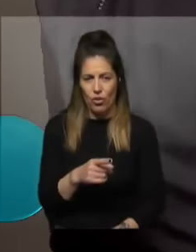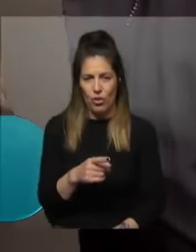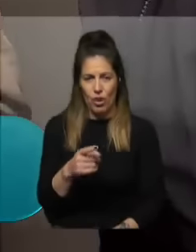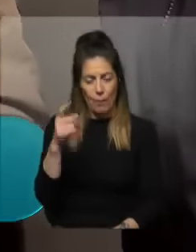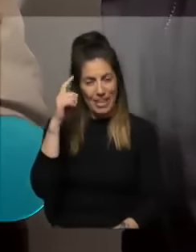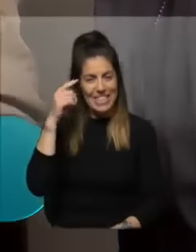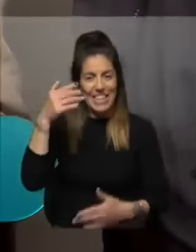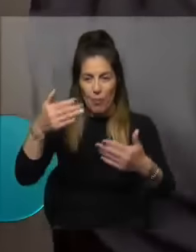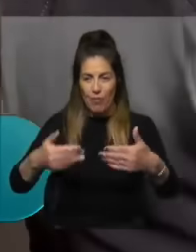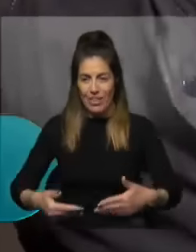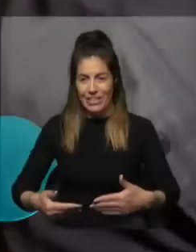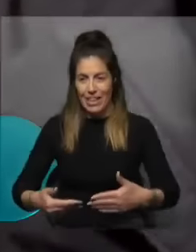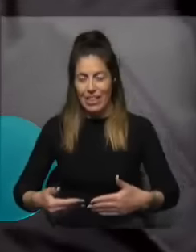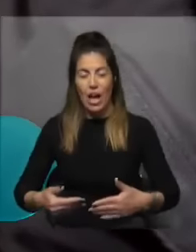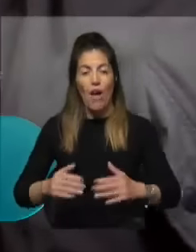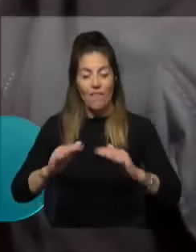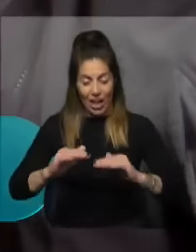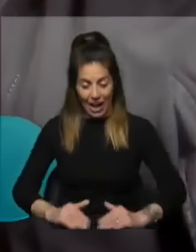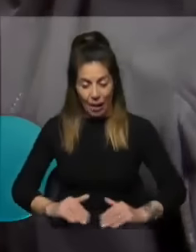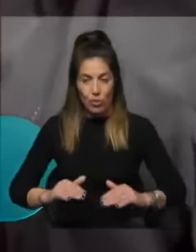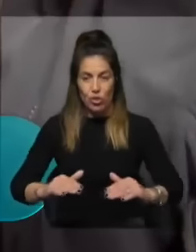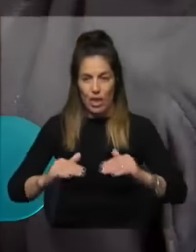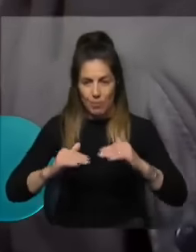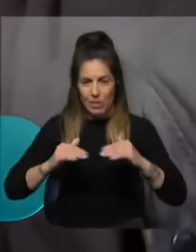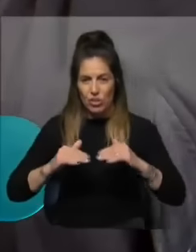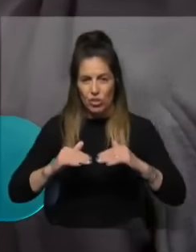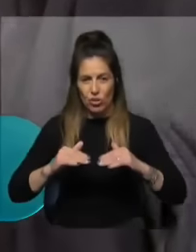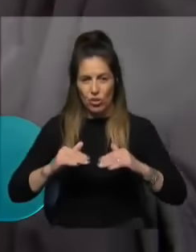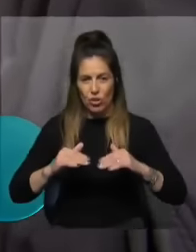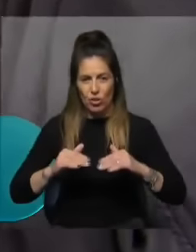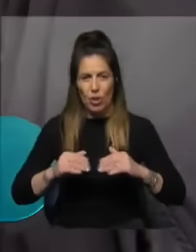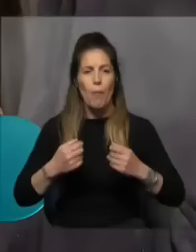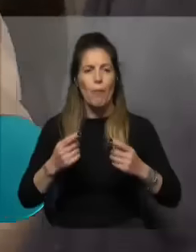fachada. Bajamos el piso, esto era un piso horizontal, y entonces